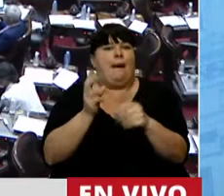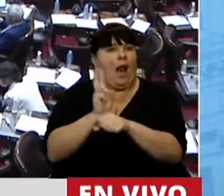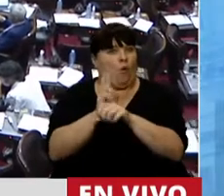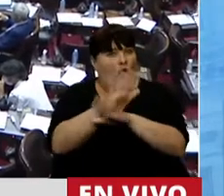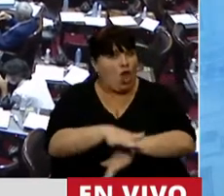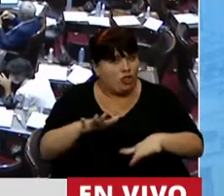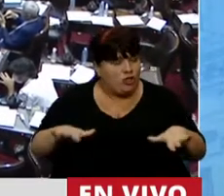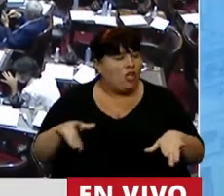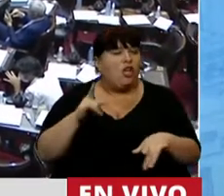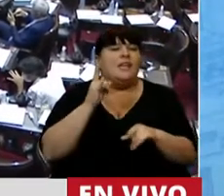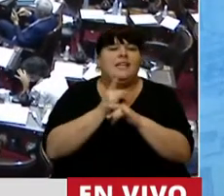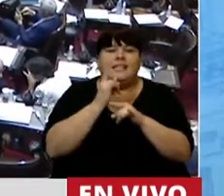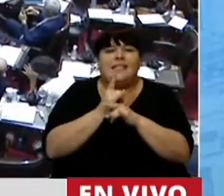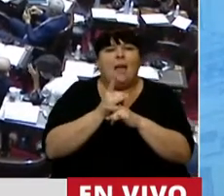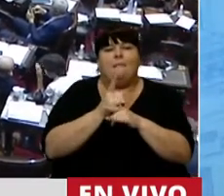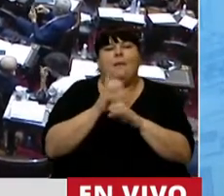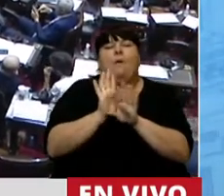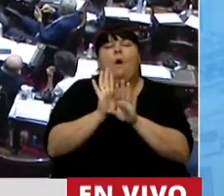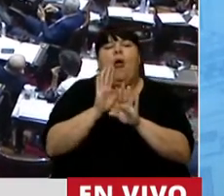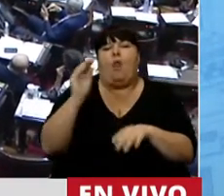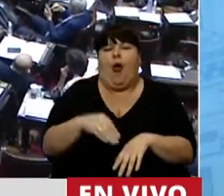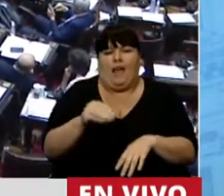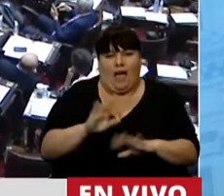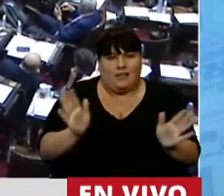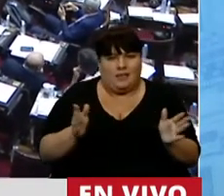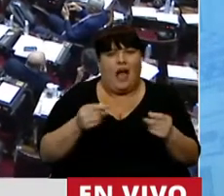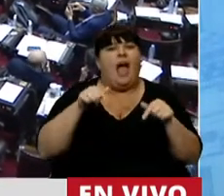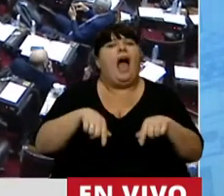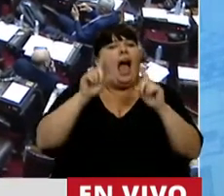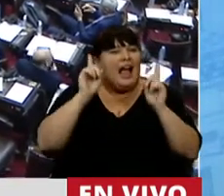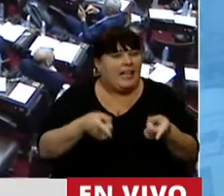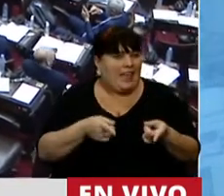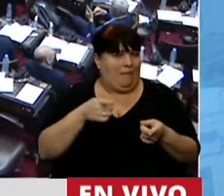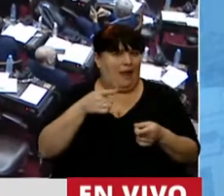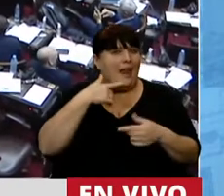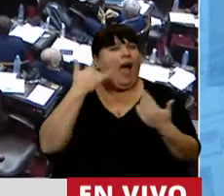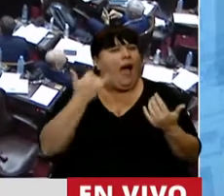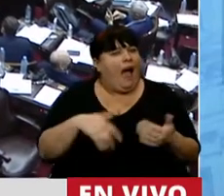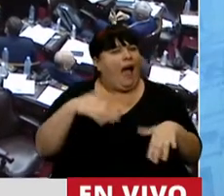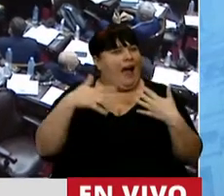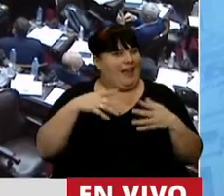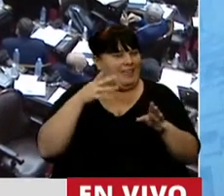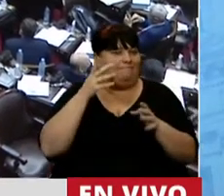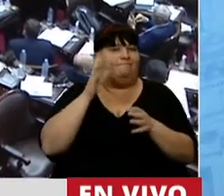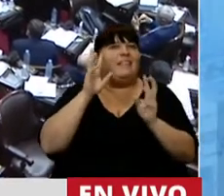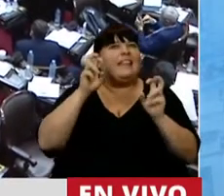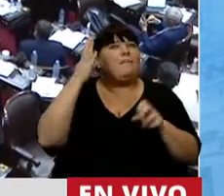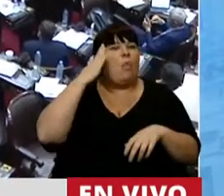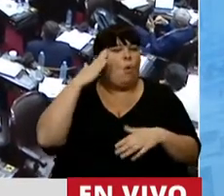cuidarlos siempre va a ser insuficiente, porque aquí también se libra una enorme batalla